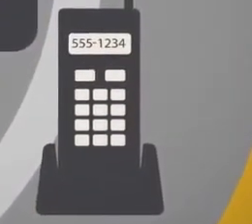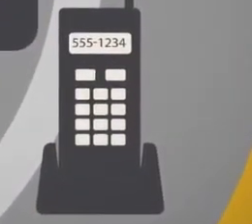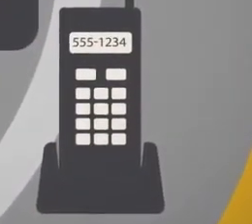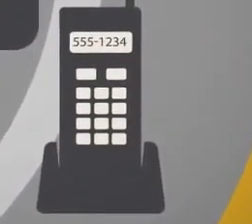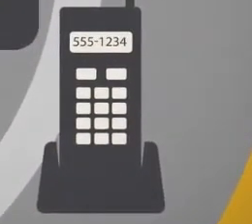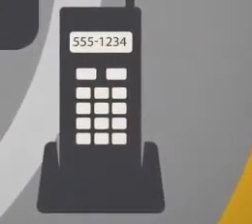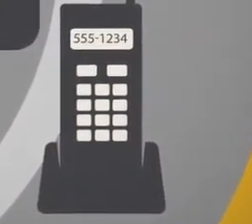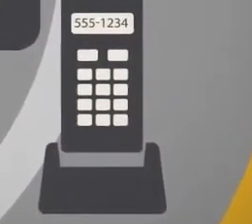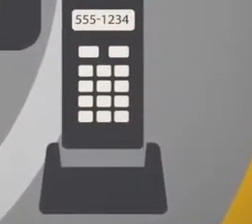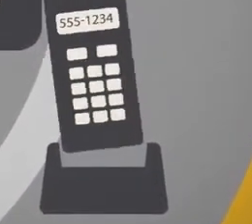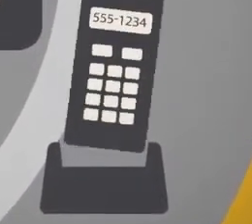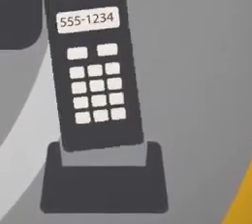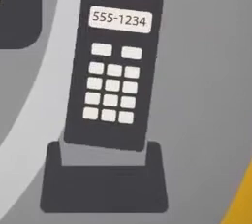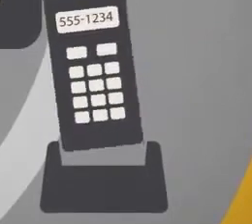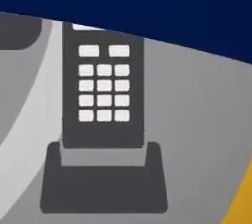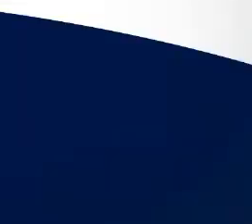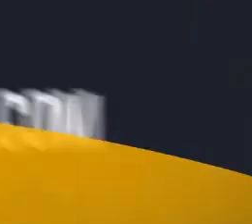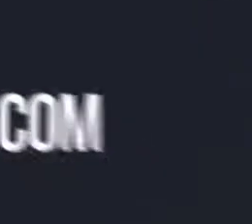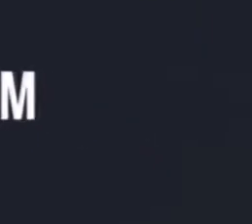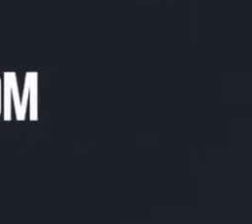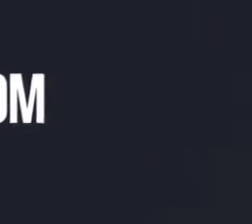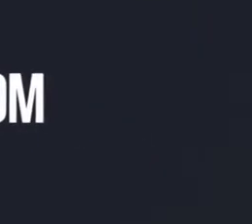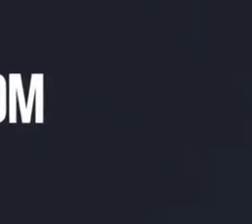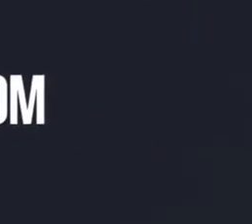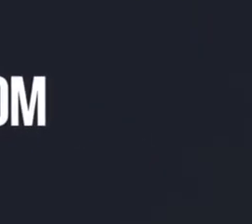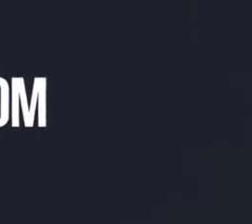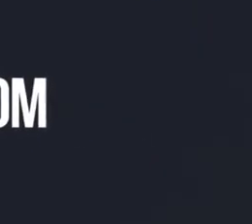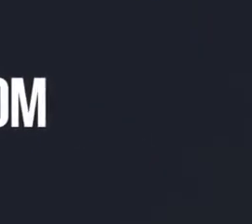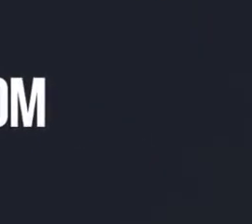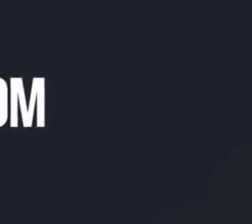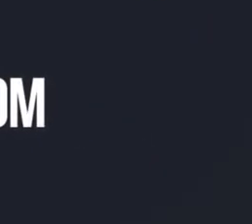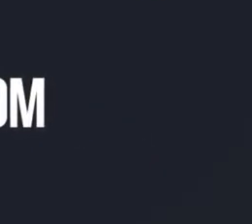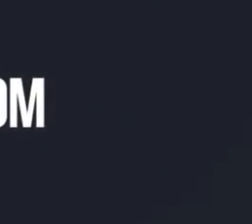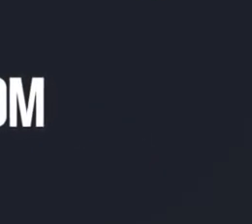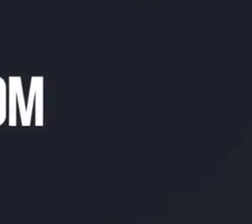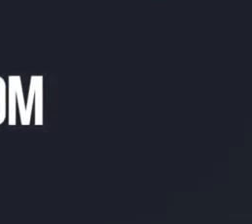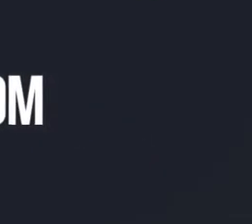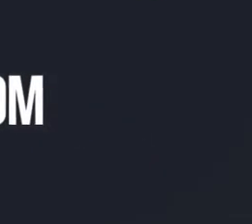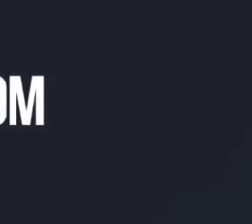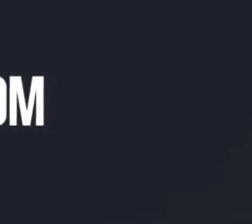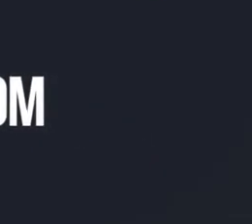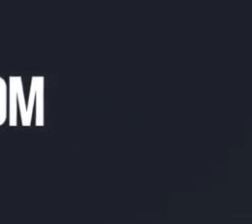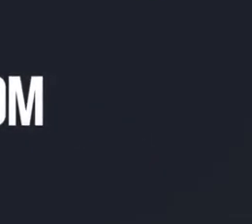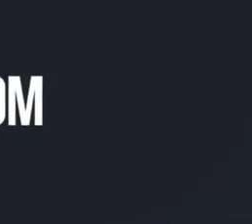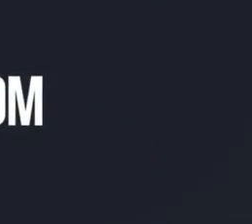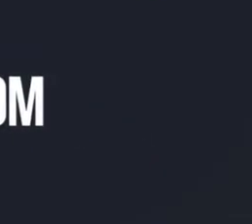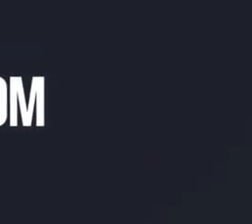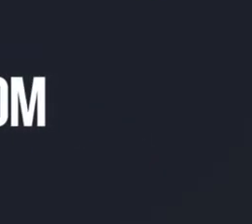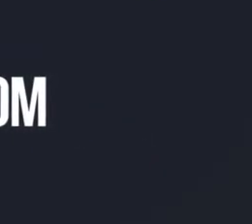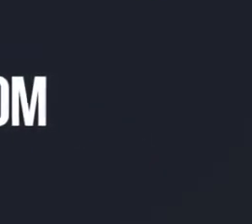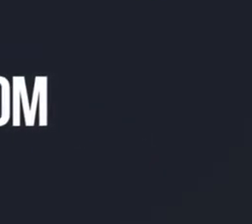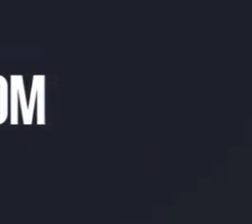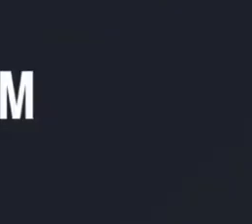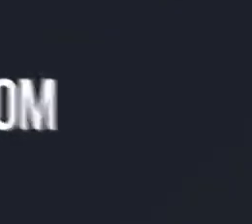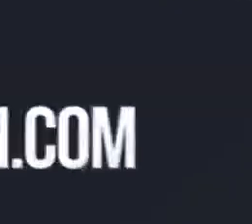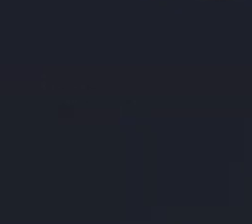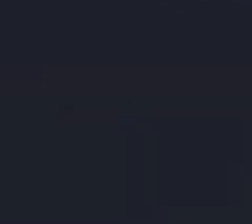potenciarán tu negocio a niveles increíbles. Anímate a pautar con nosotros.